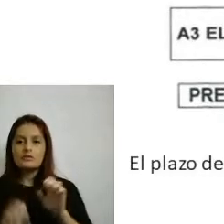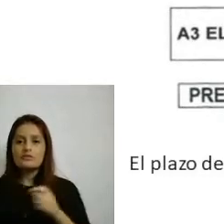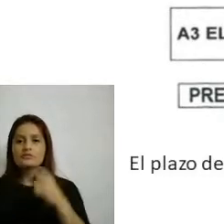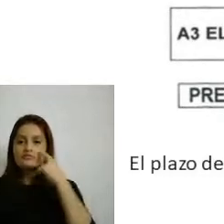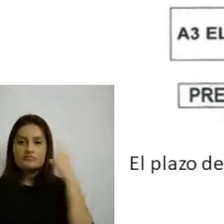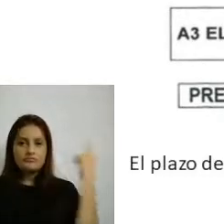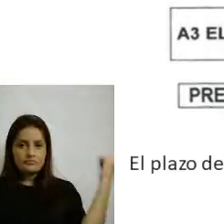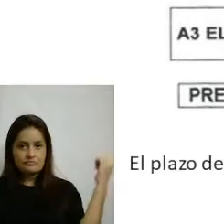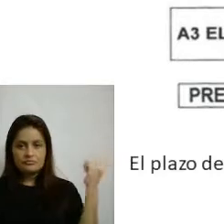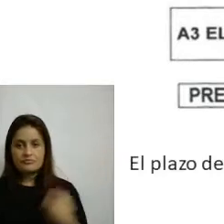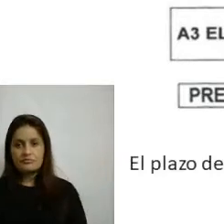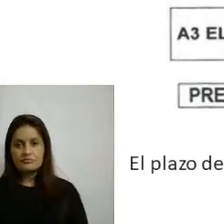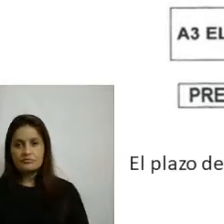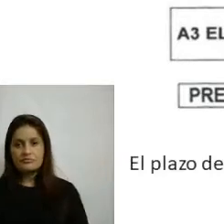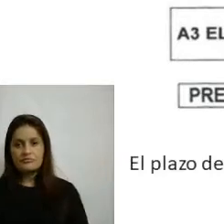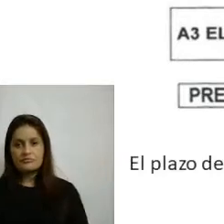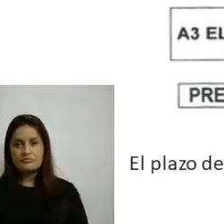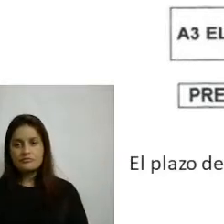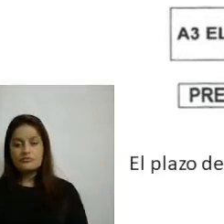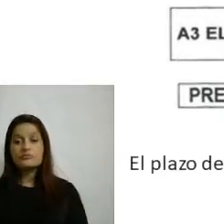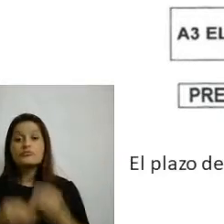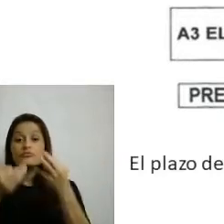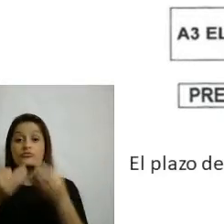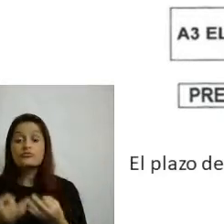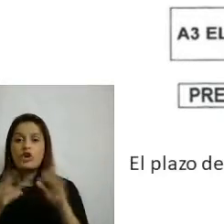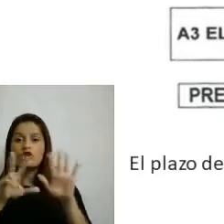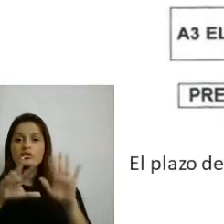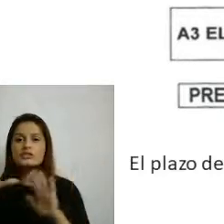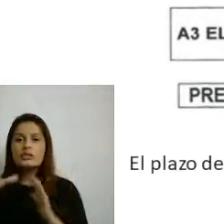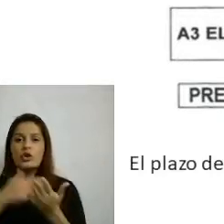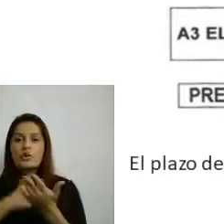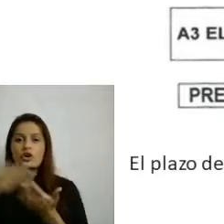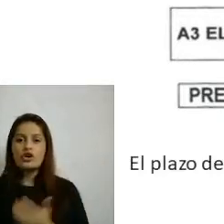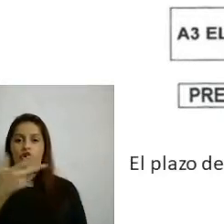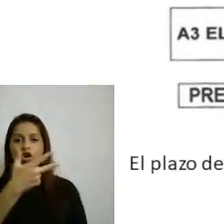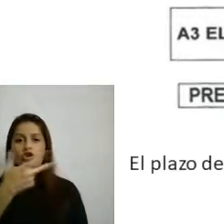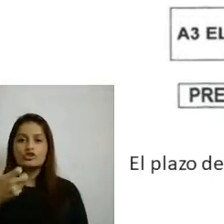Electric Mobility S.p.A. por un monto de